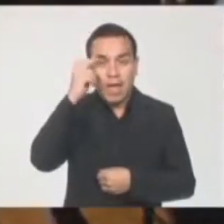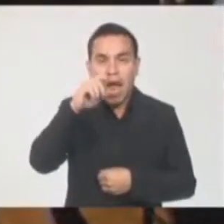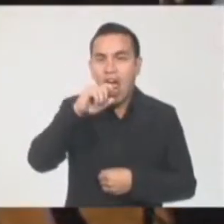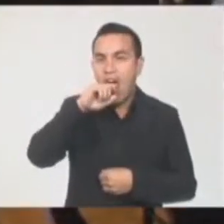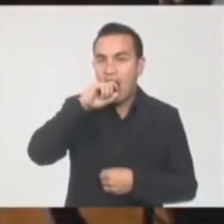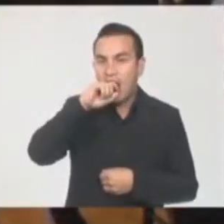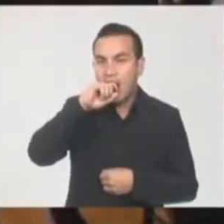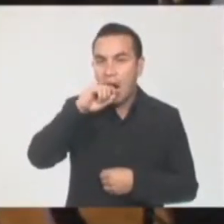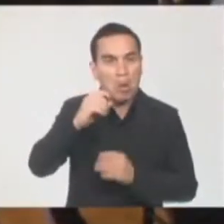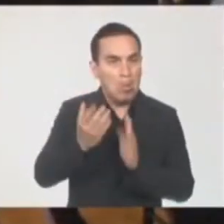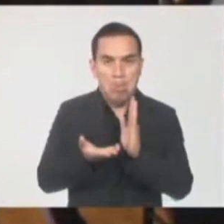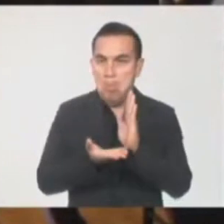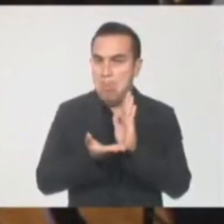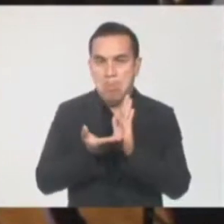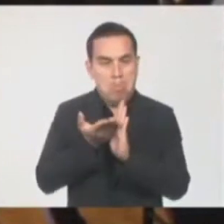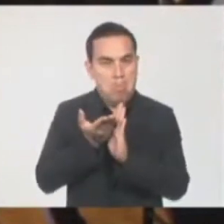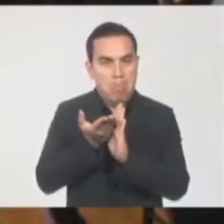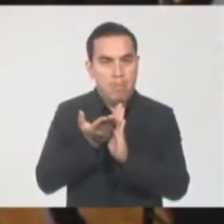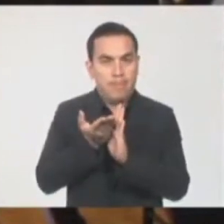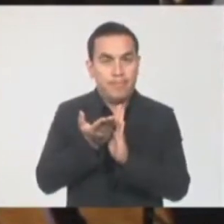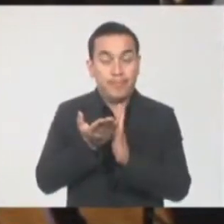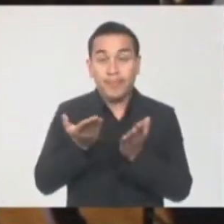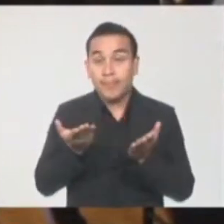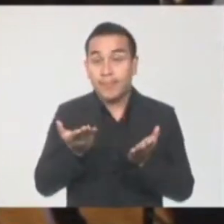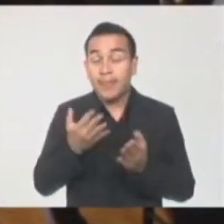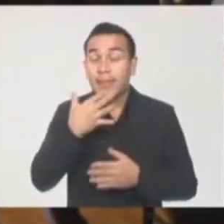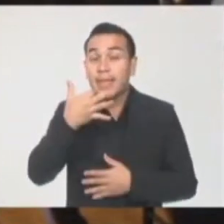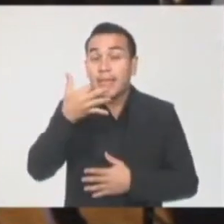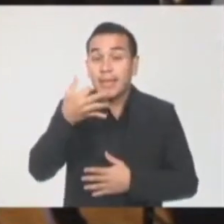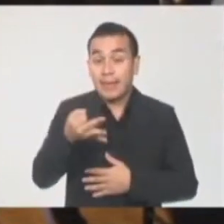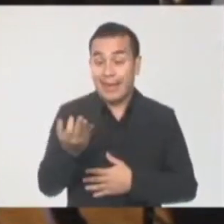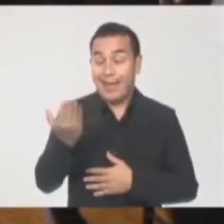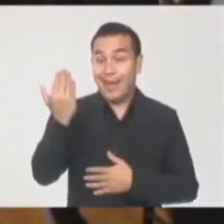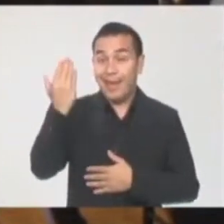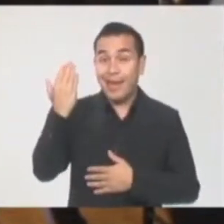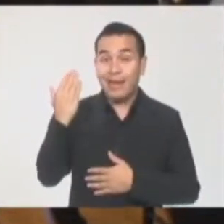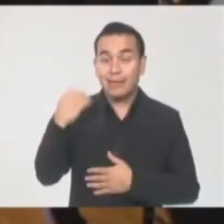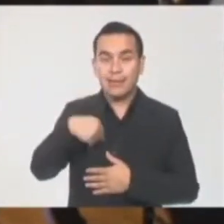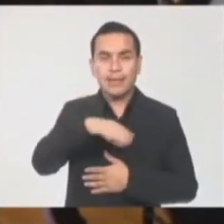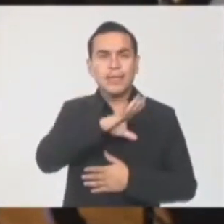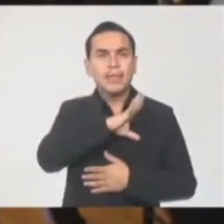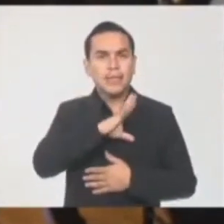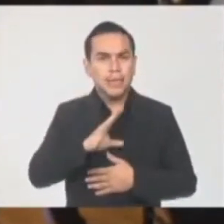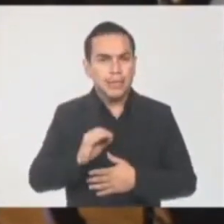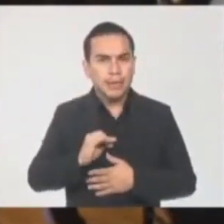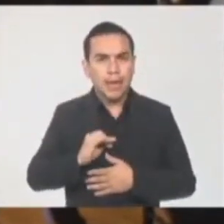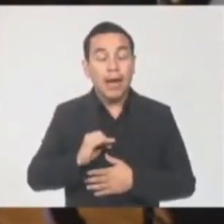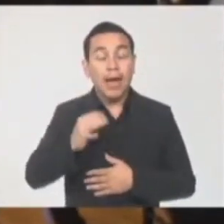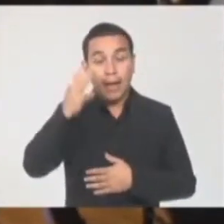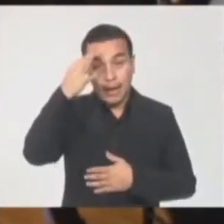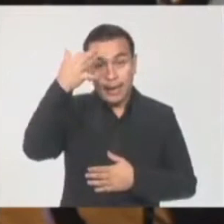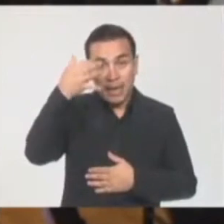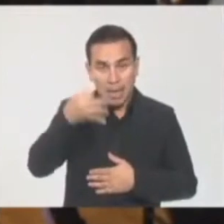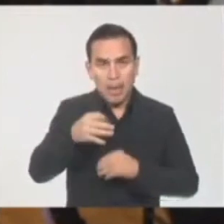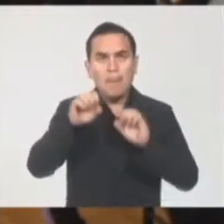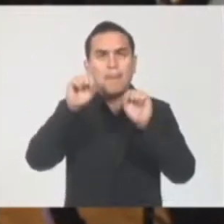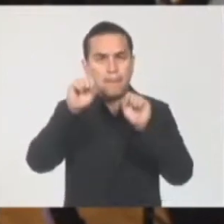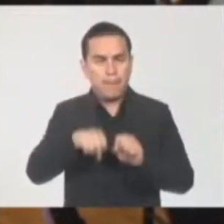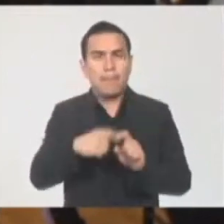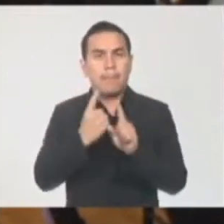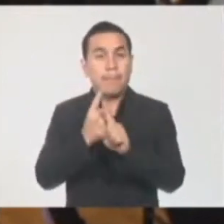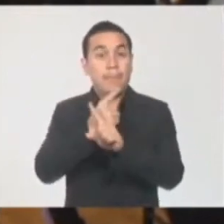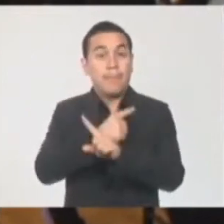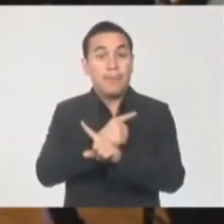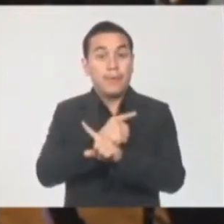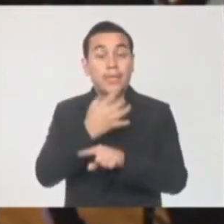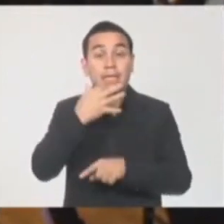y en el subdesarrollo. A pesar de todo eso, los salvadoreños volvieron a creer que podíamos cambiar.